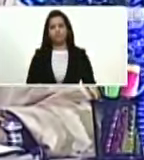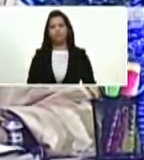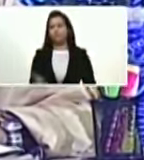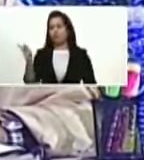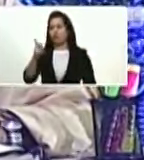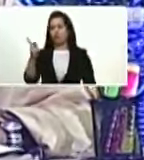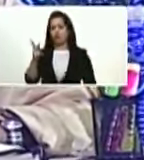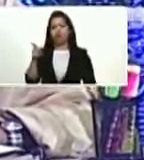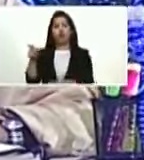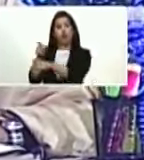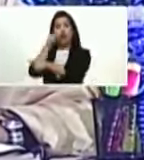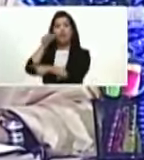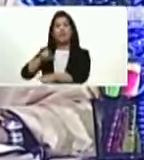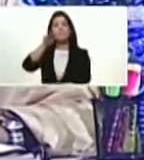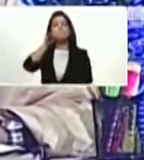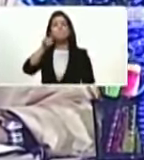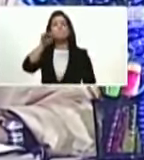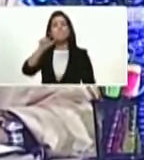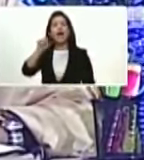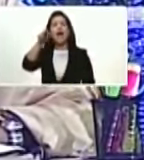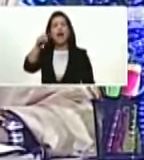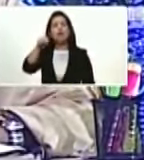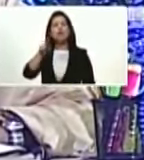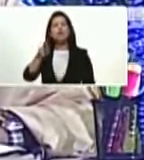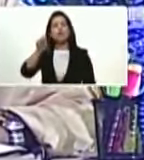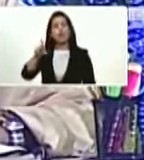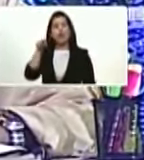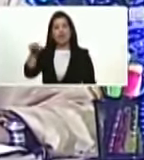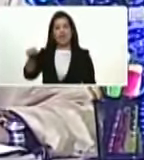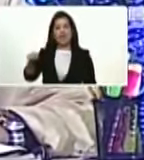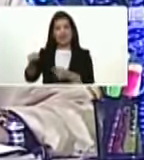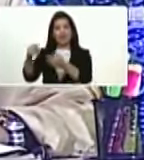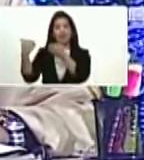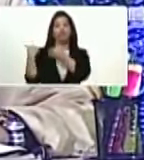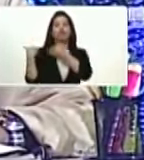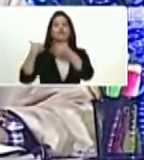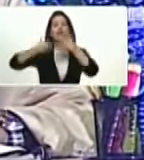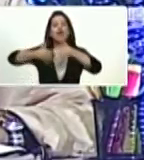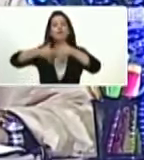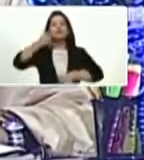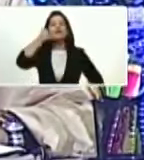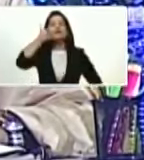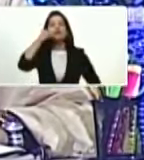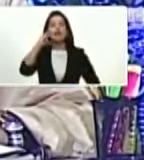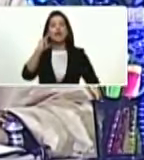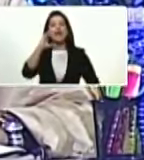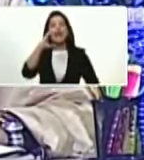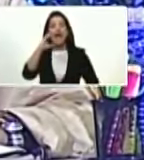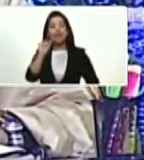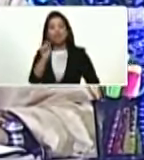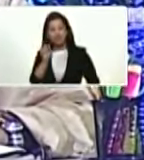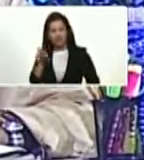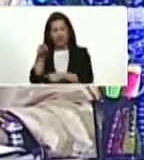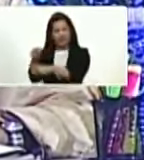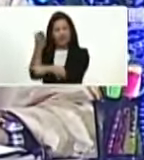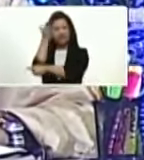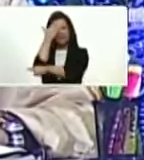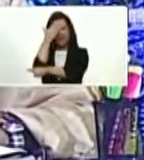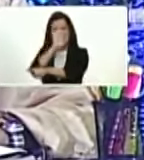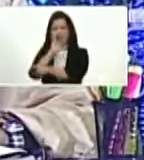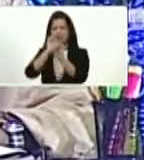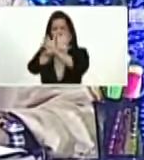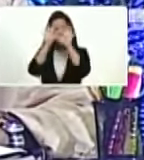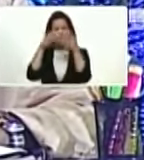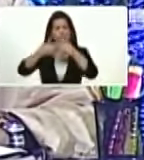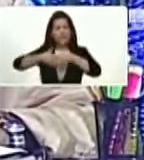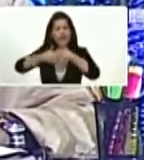Compañero Manuel dirige nuestra empresa socialista Cantv. Maneja la metodología, la técnica, la